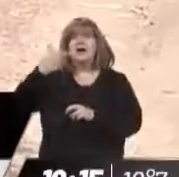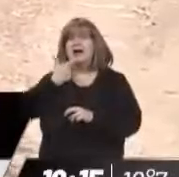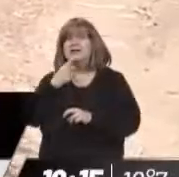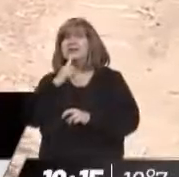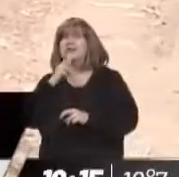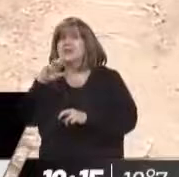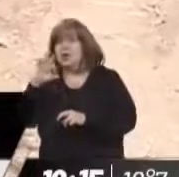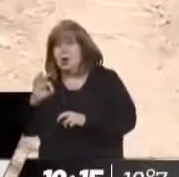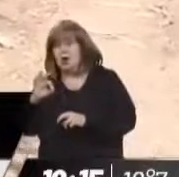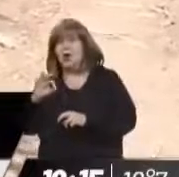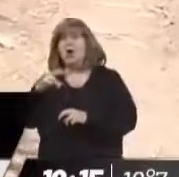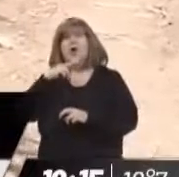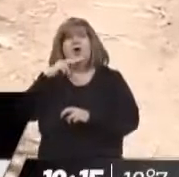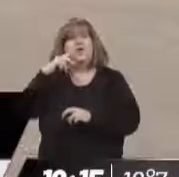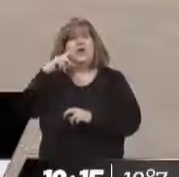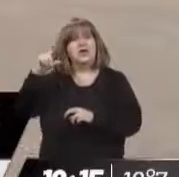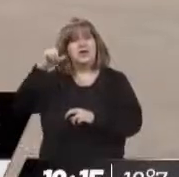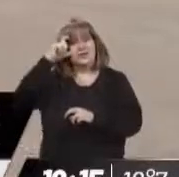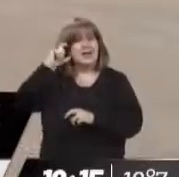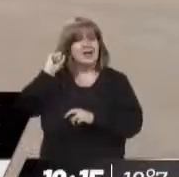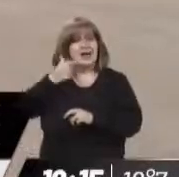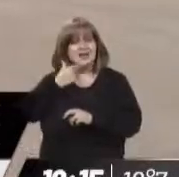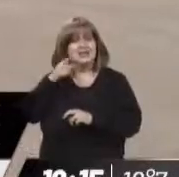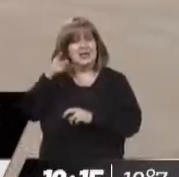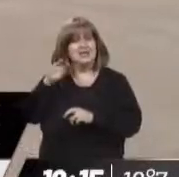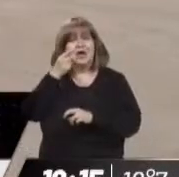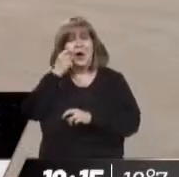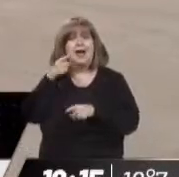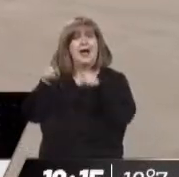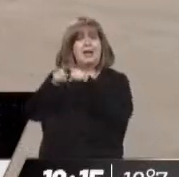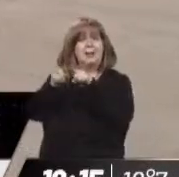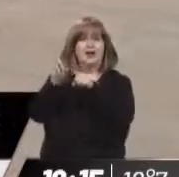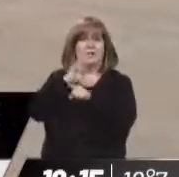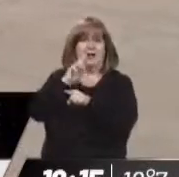quien fue el que disparó y que ahora se encuentra detenido por esta causa.